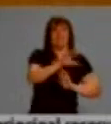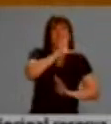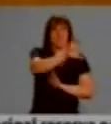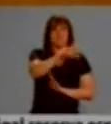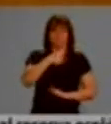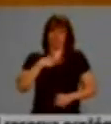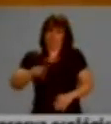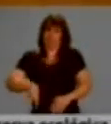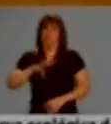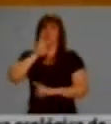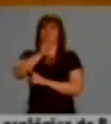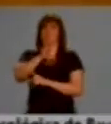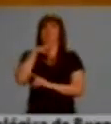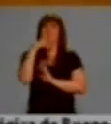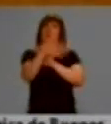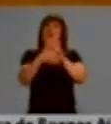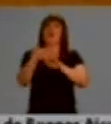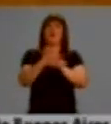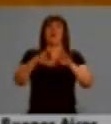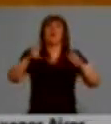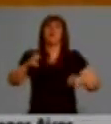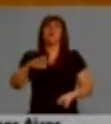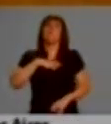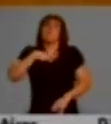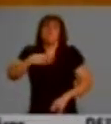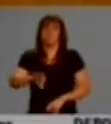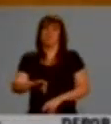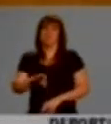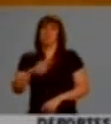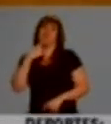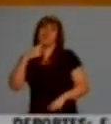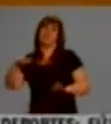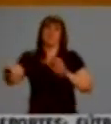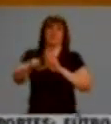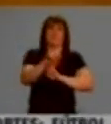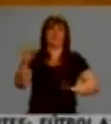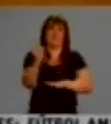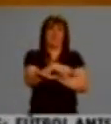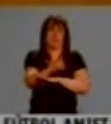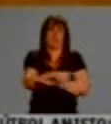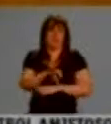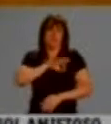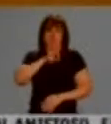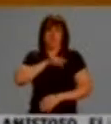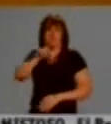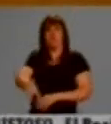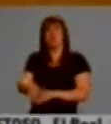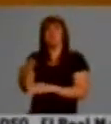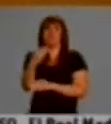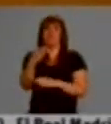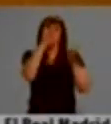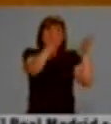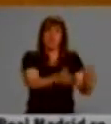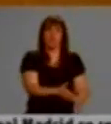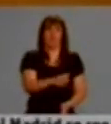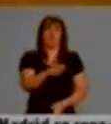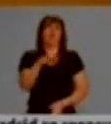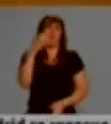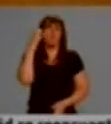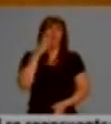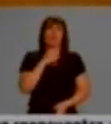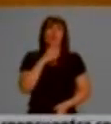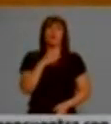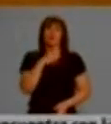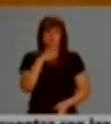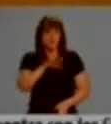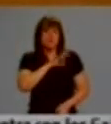Estado, para referirse al presunto intento de chantaje del señor Bárcenas a su persona. Como le dije, señor Rajoy, el Estado no